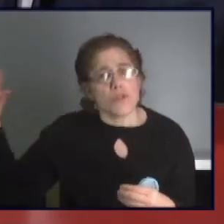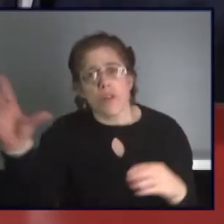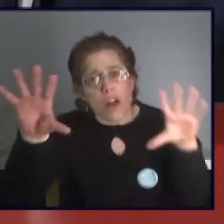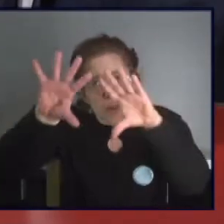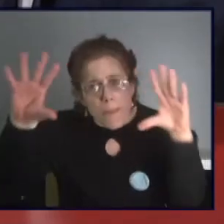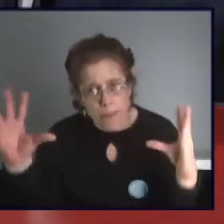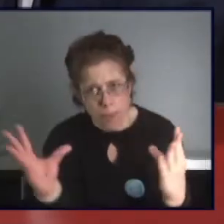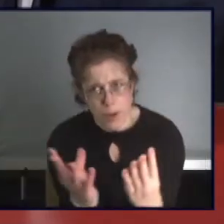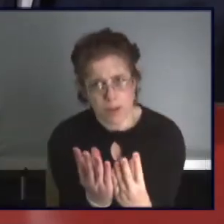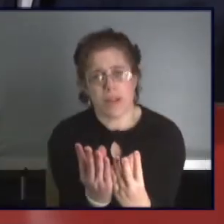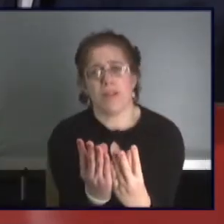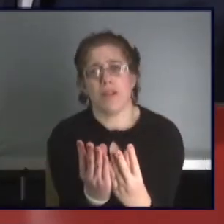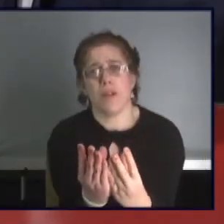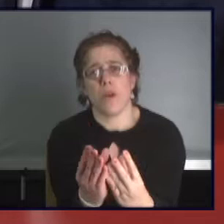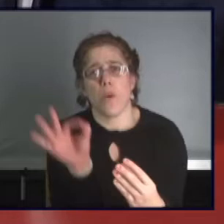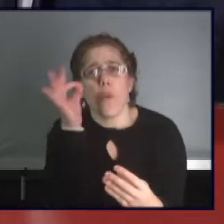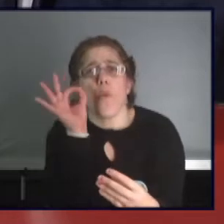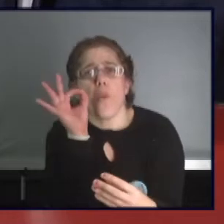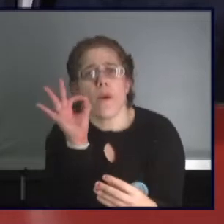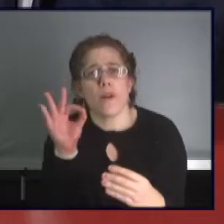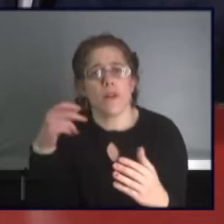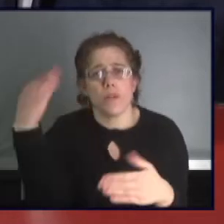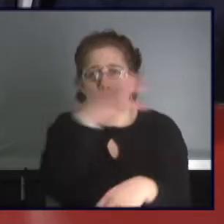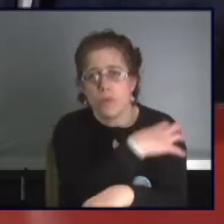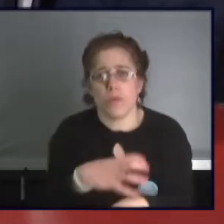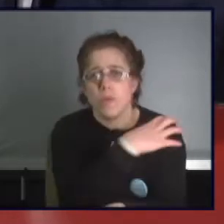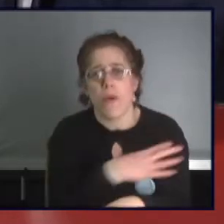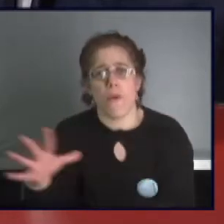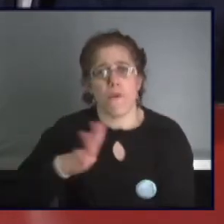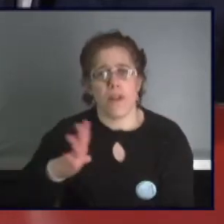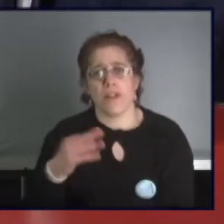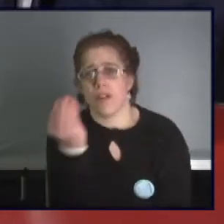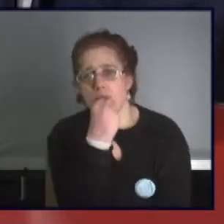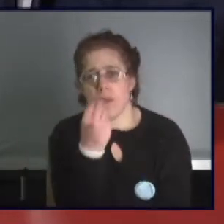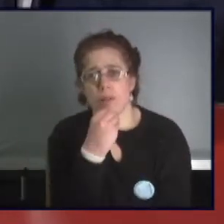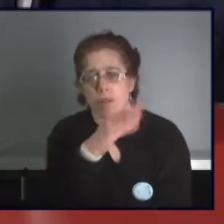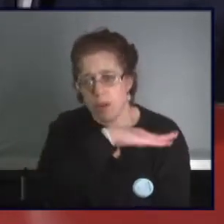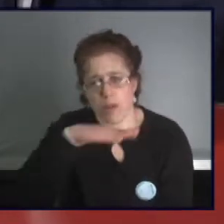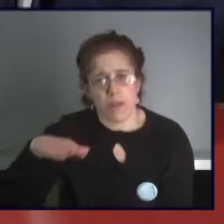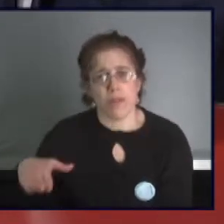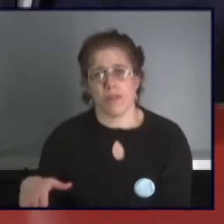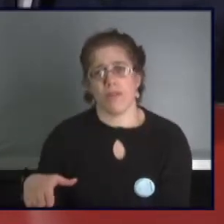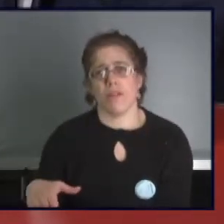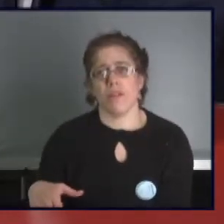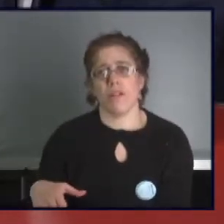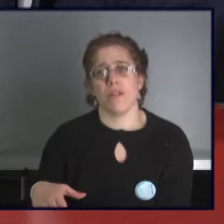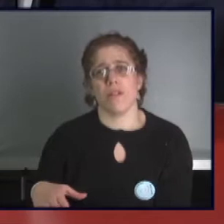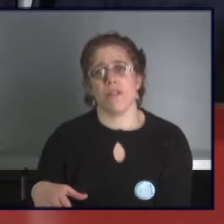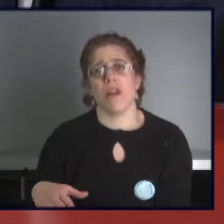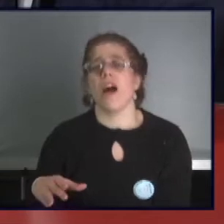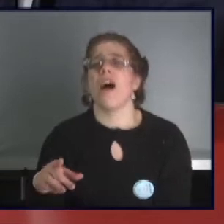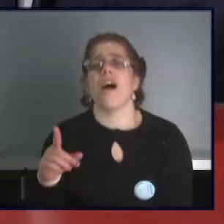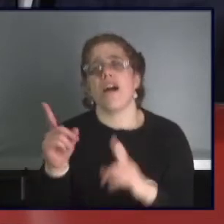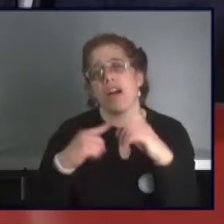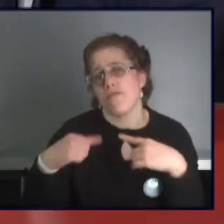somos 40 y tenemos problemas de desnutrición de falta de alimentación para los chicos c3 entonces hay algo que nos está fallando